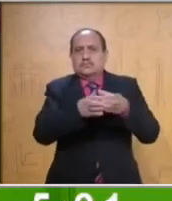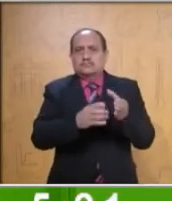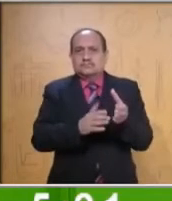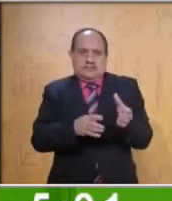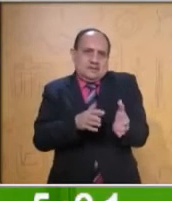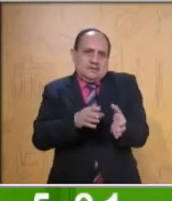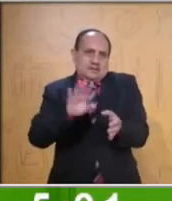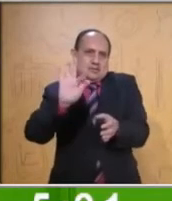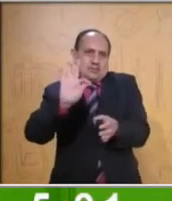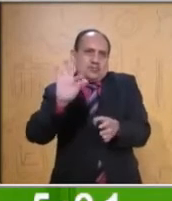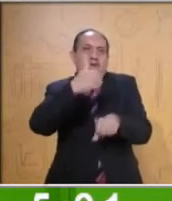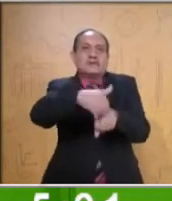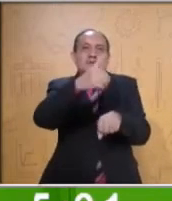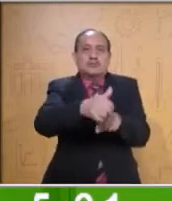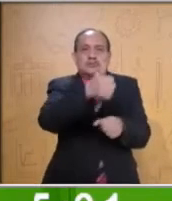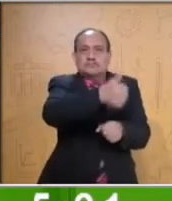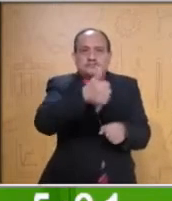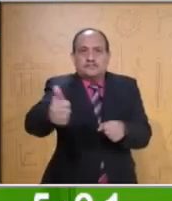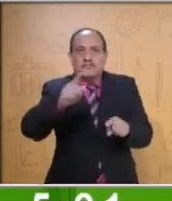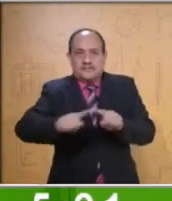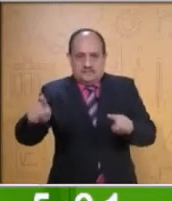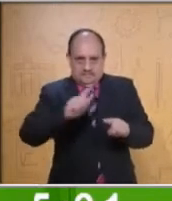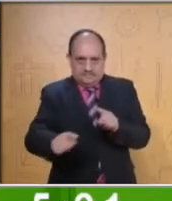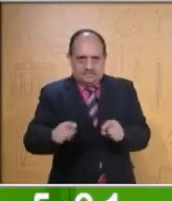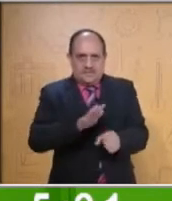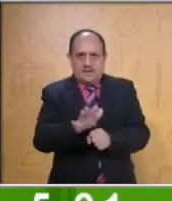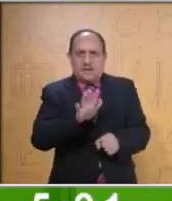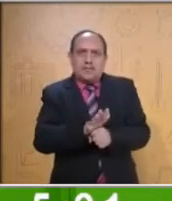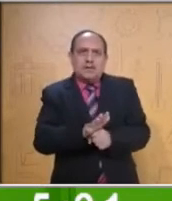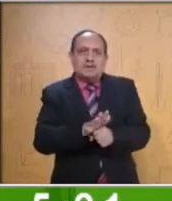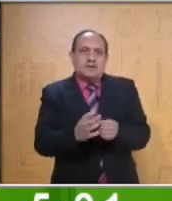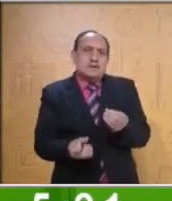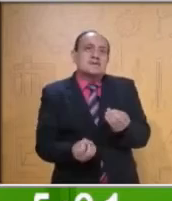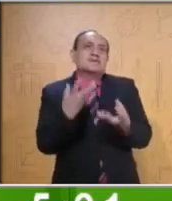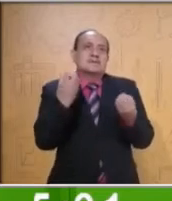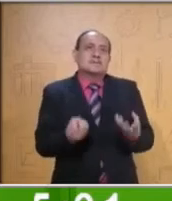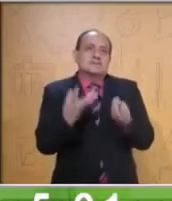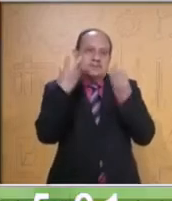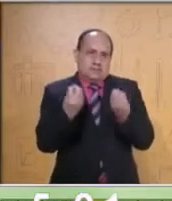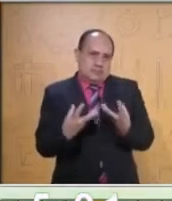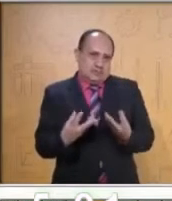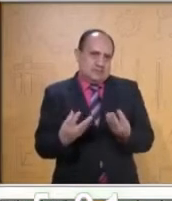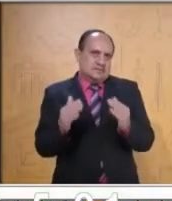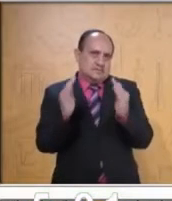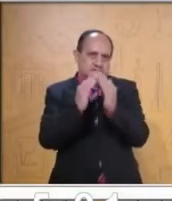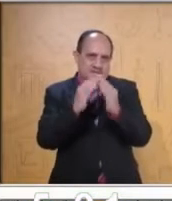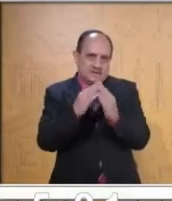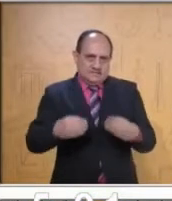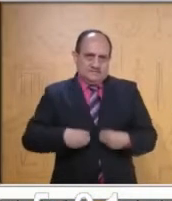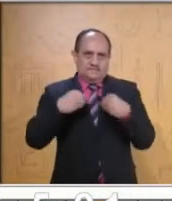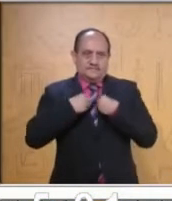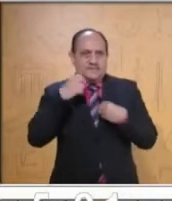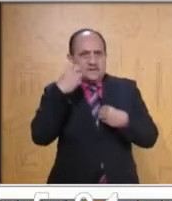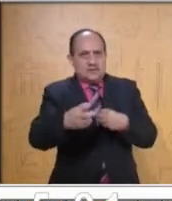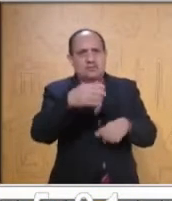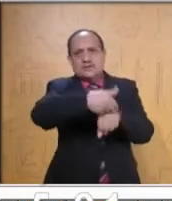en donde cada uno me dijo que era la cantidad de personas que vivían con ellos. Con estos datos nosotros vamos a trabajar